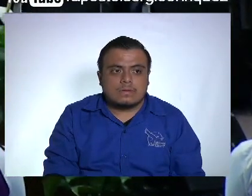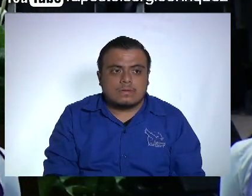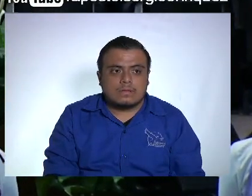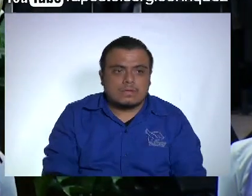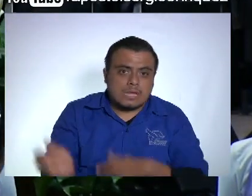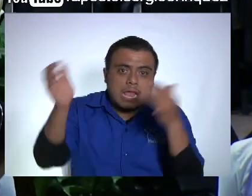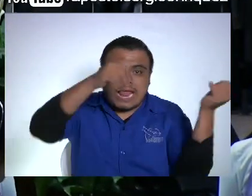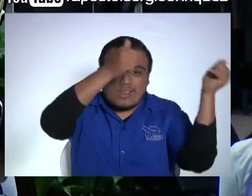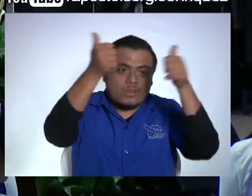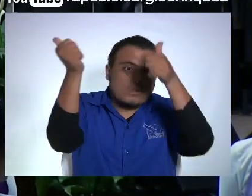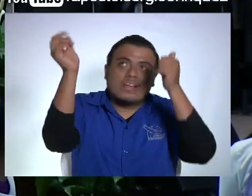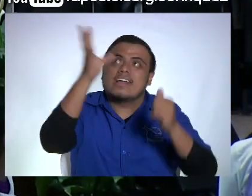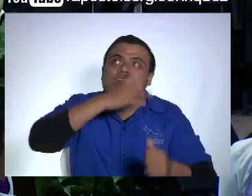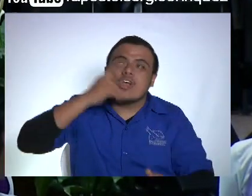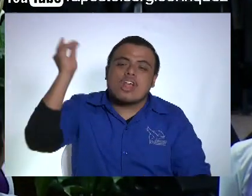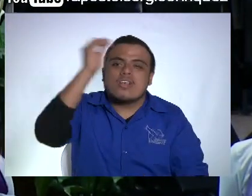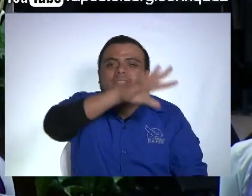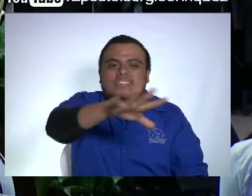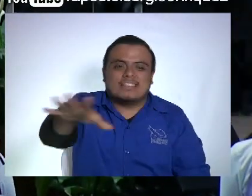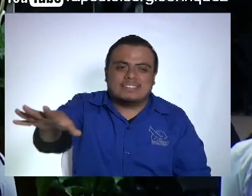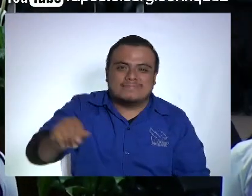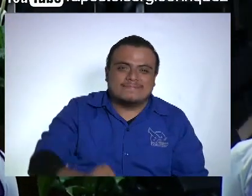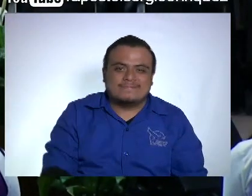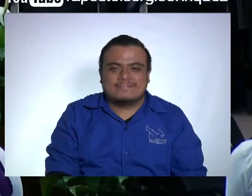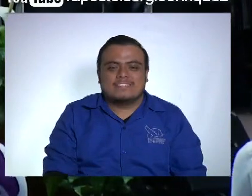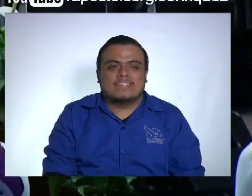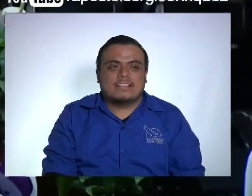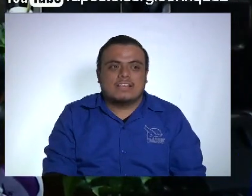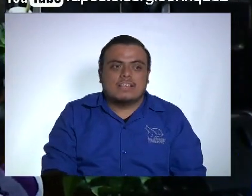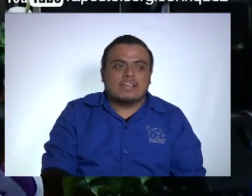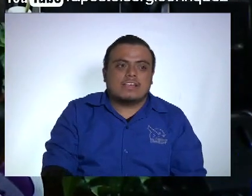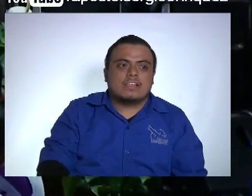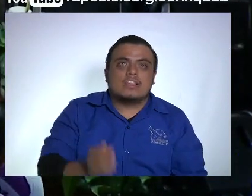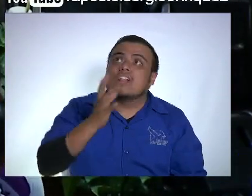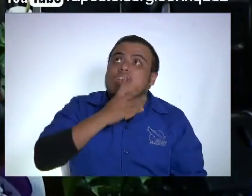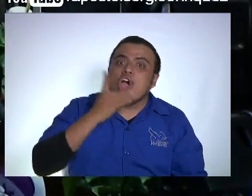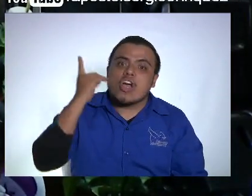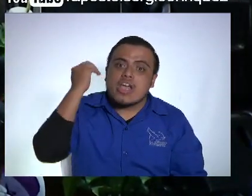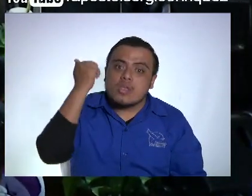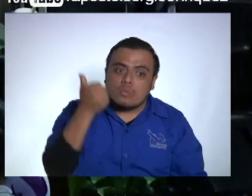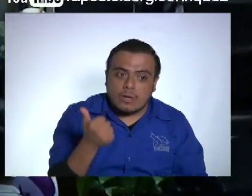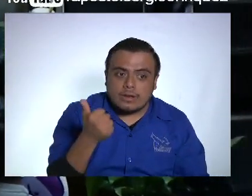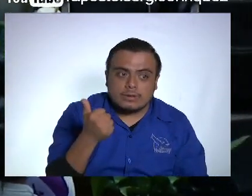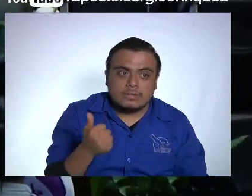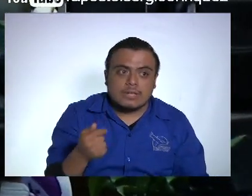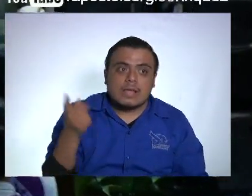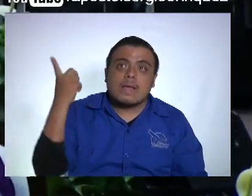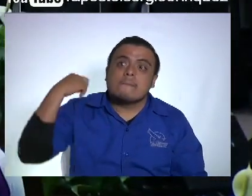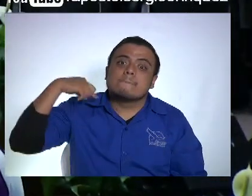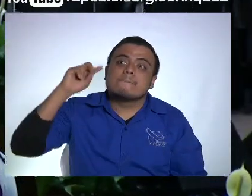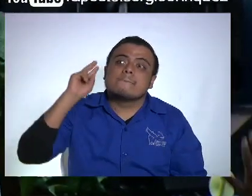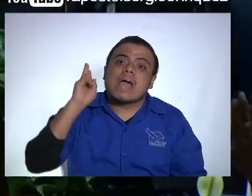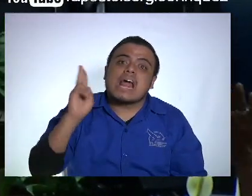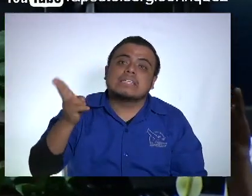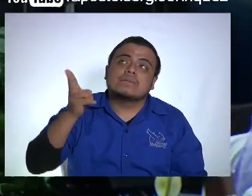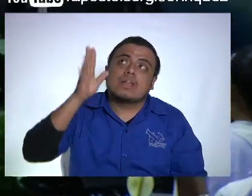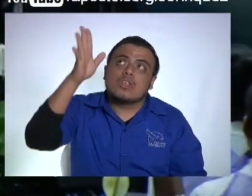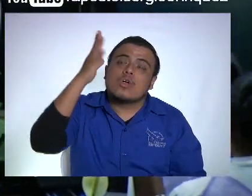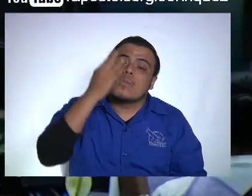Aleluya, Dios les bendiga, hermanos. Aleluya. Dios es bueno, amén. Y para siempre su